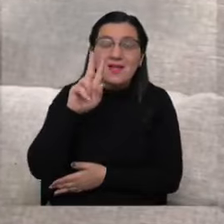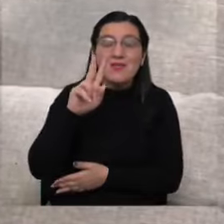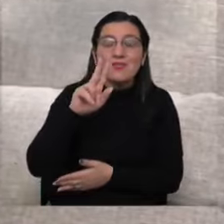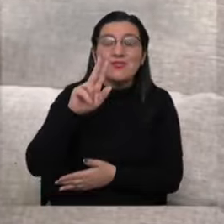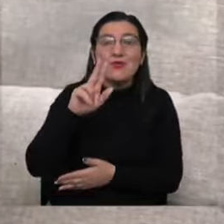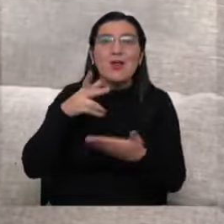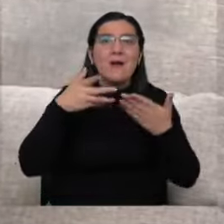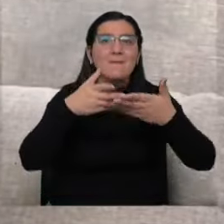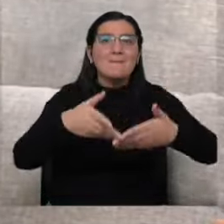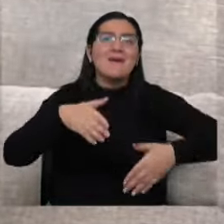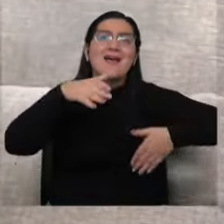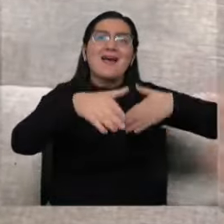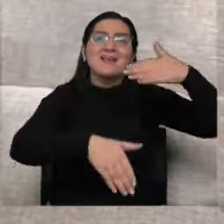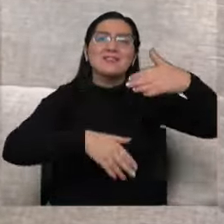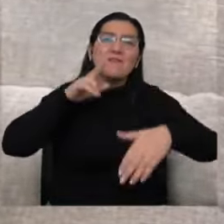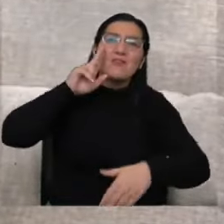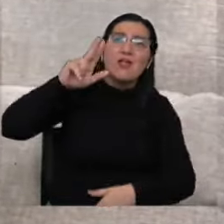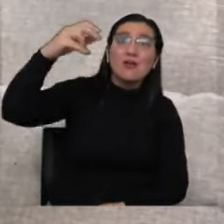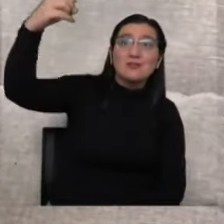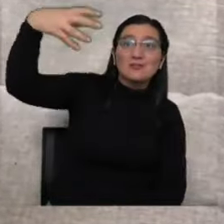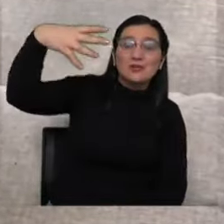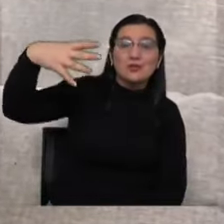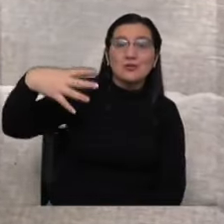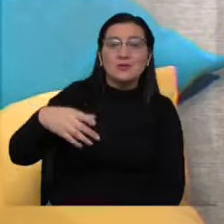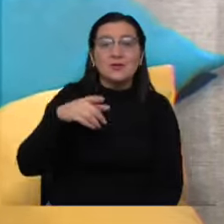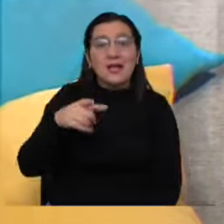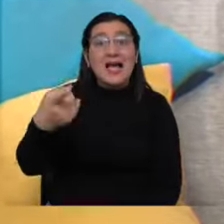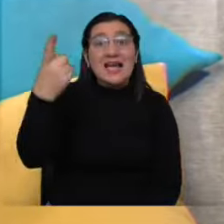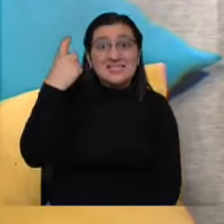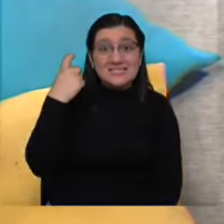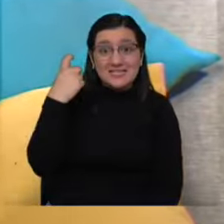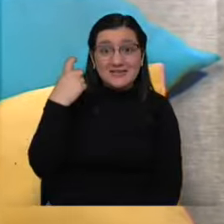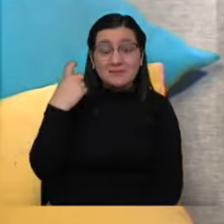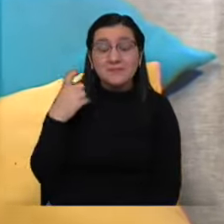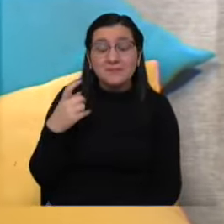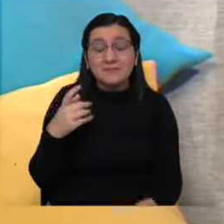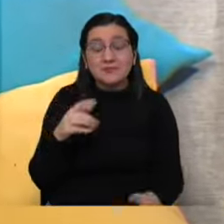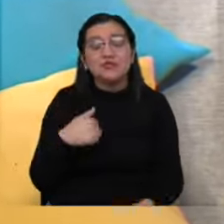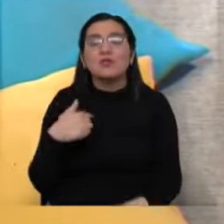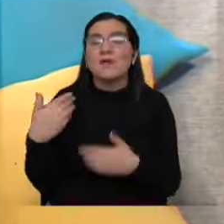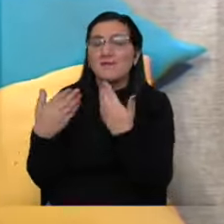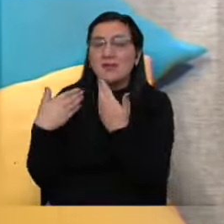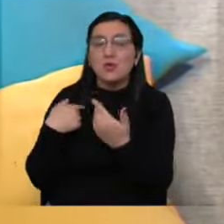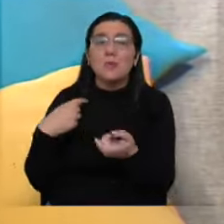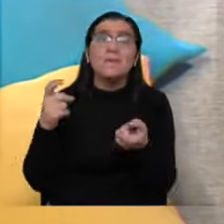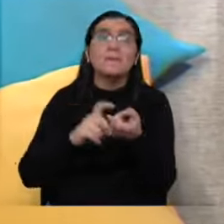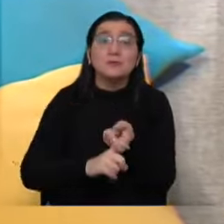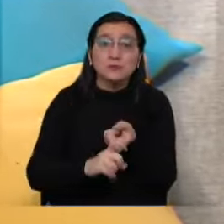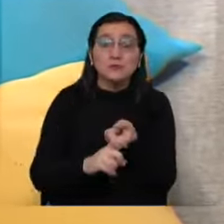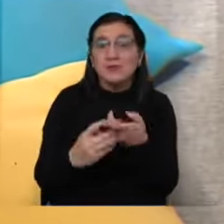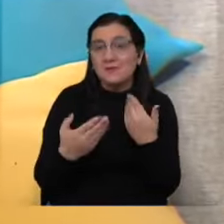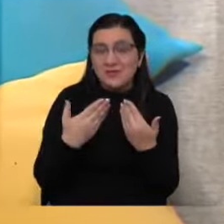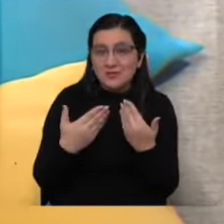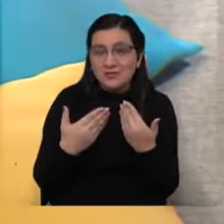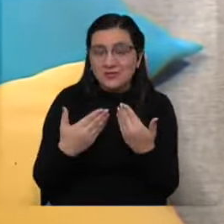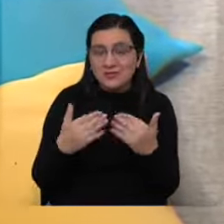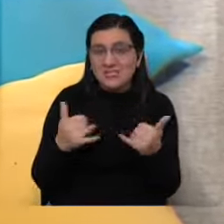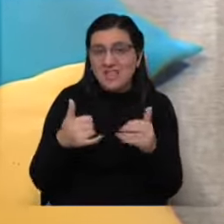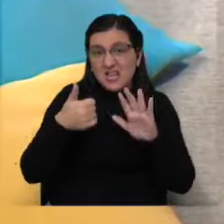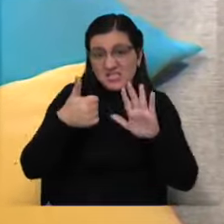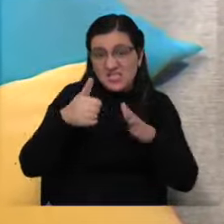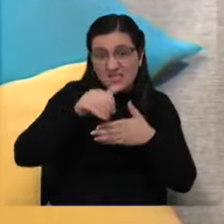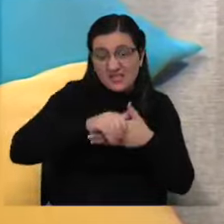hay sol no te perdieron las orejitas ayer porque me pasó esta hablando con mi esposo eso de que ya 6 de la